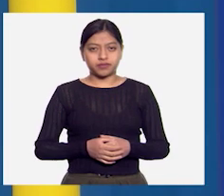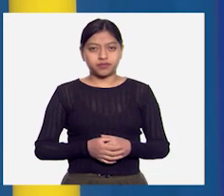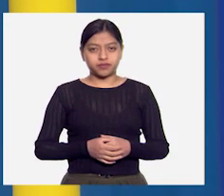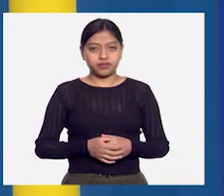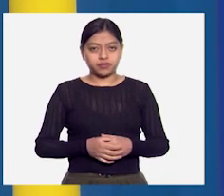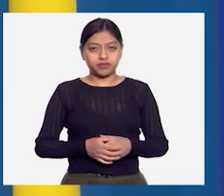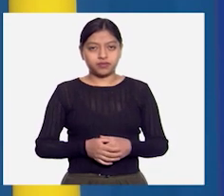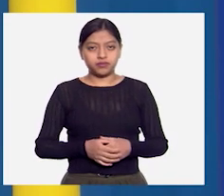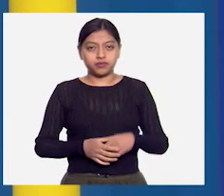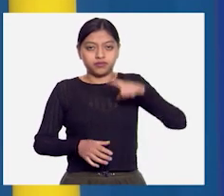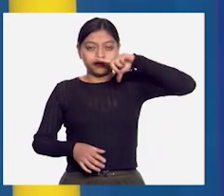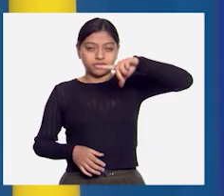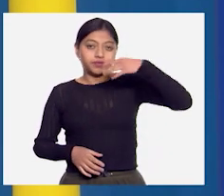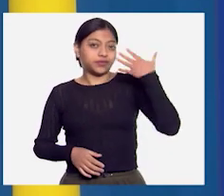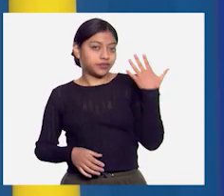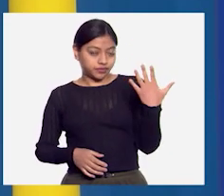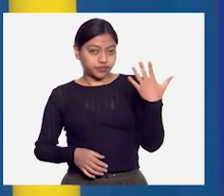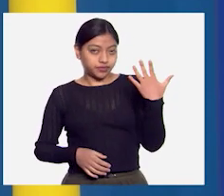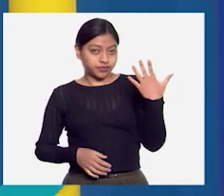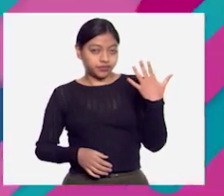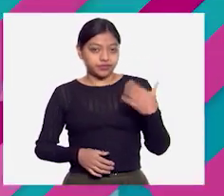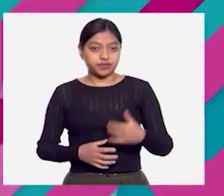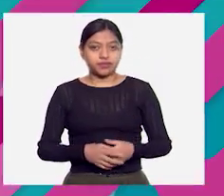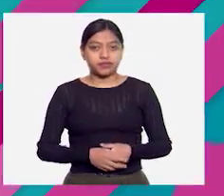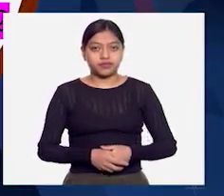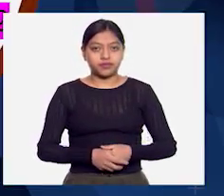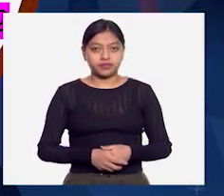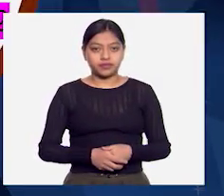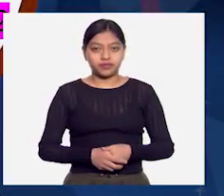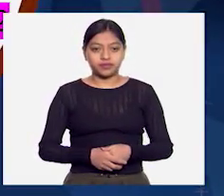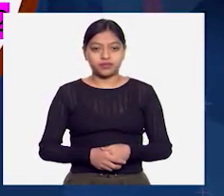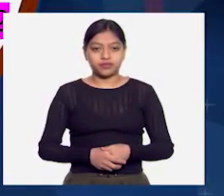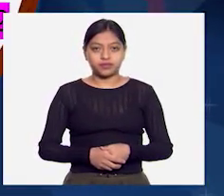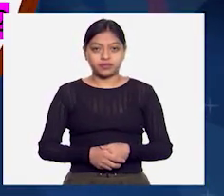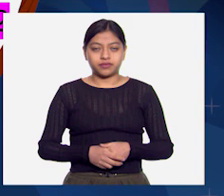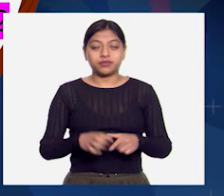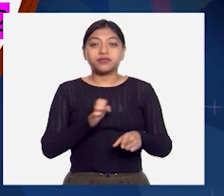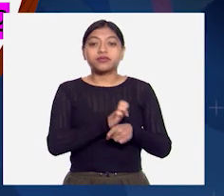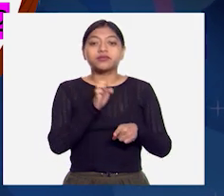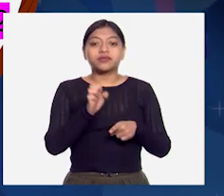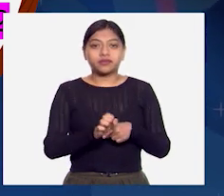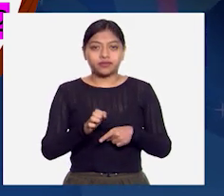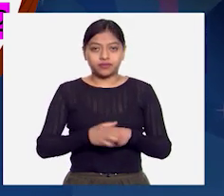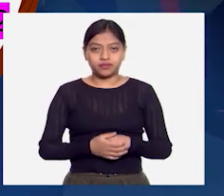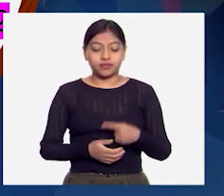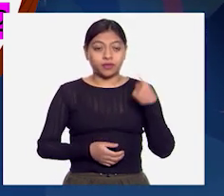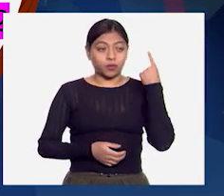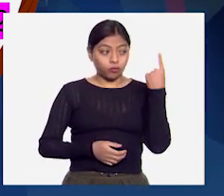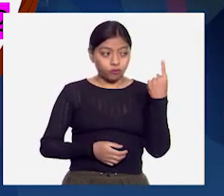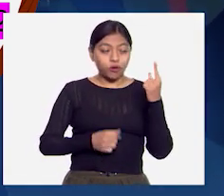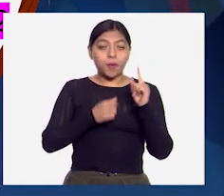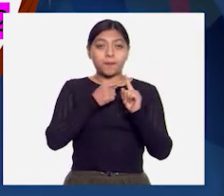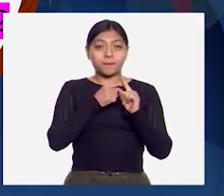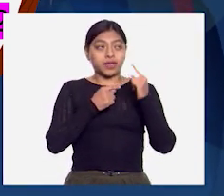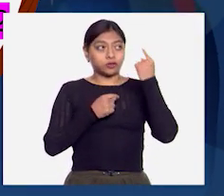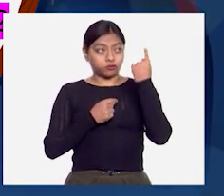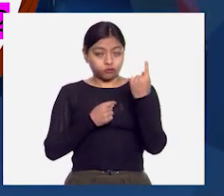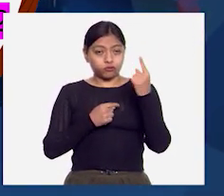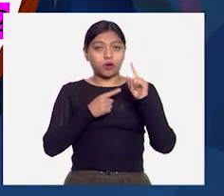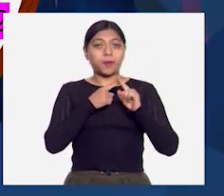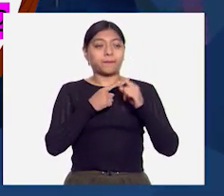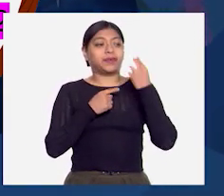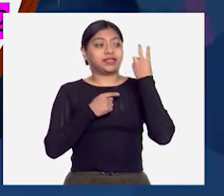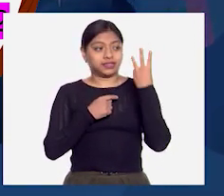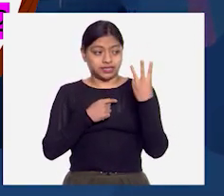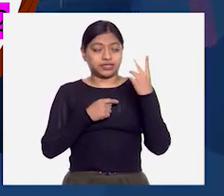y entre 5, porque vimos que eran 5. Ajá, ok. Entonces, voy a sumar el 1 más 1 más